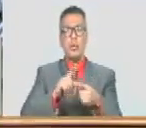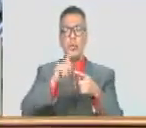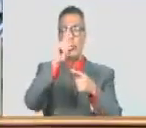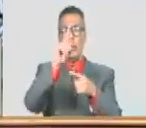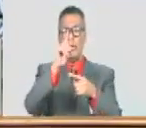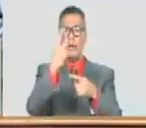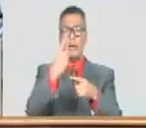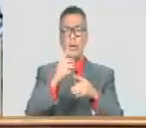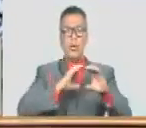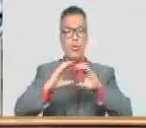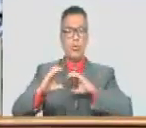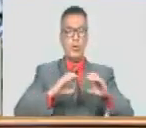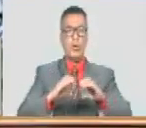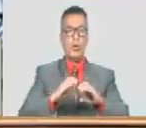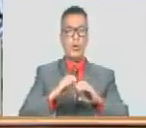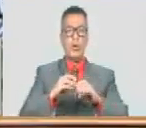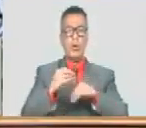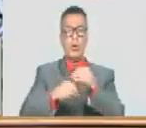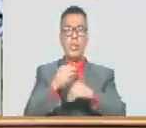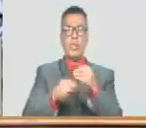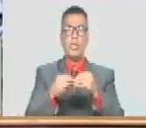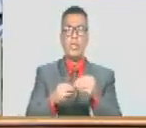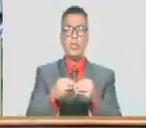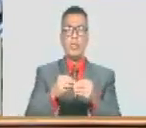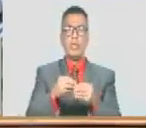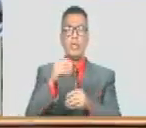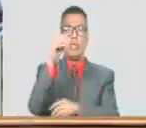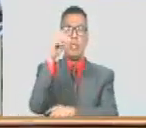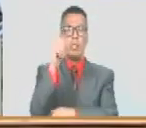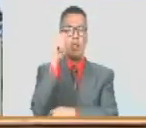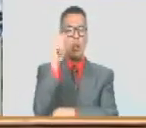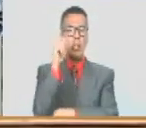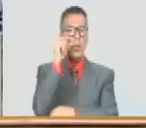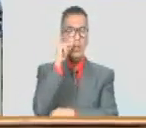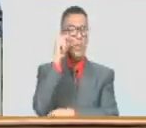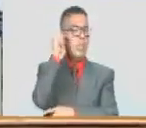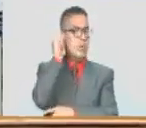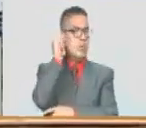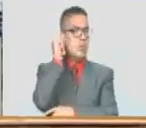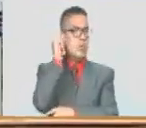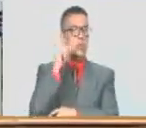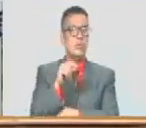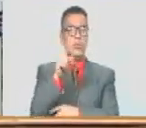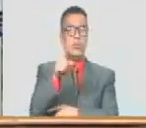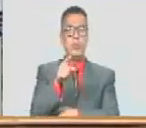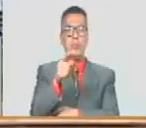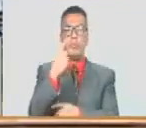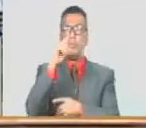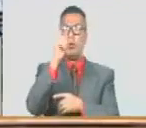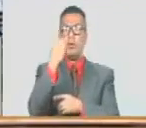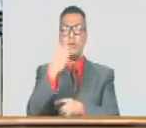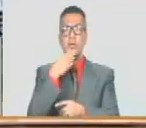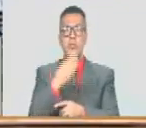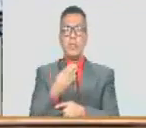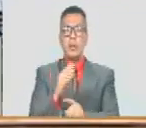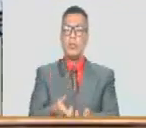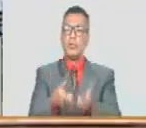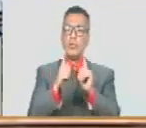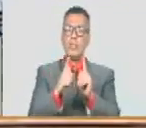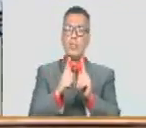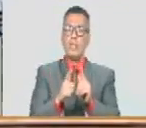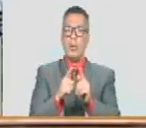número 1, comunicaciones suscritas por las ciudadanas diputadas y los ciudadanos diputados principales solicitando permiso